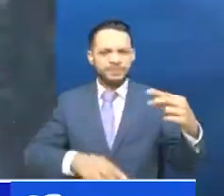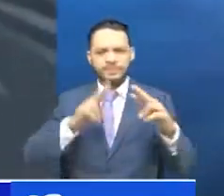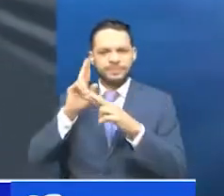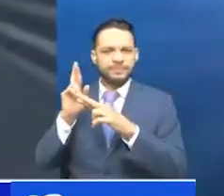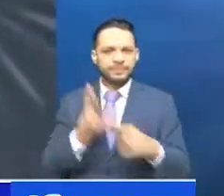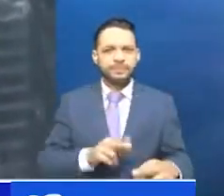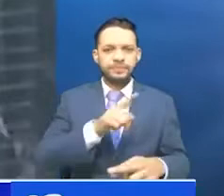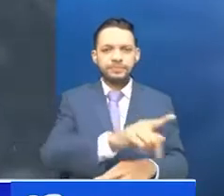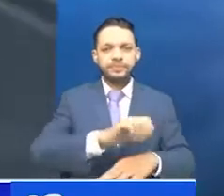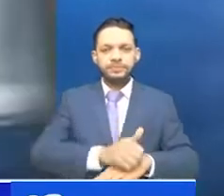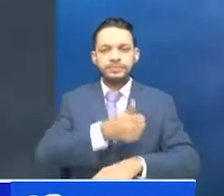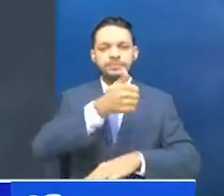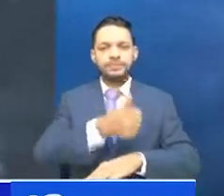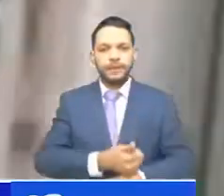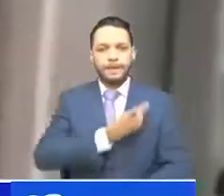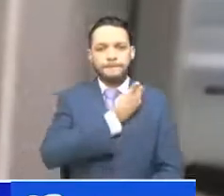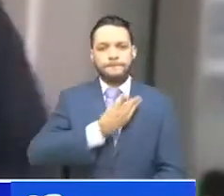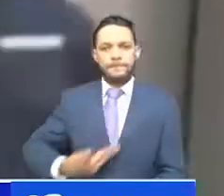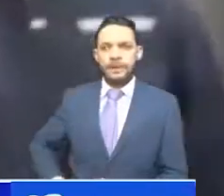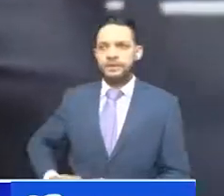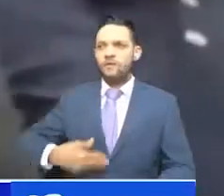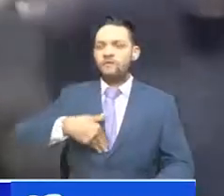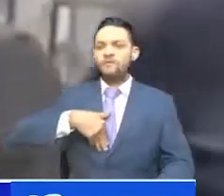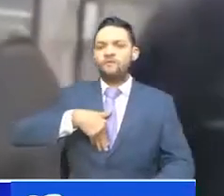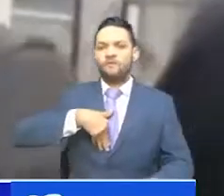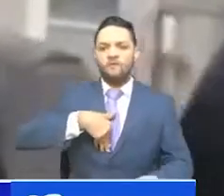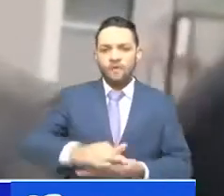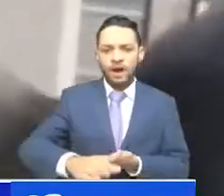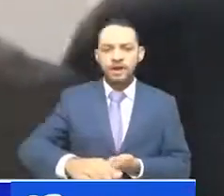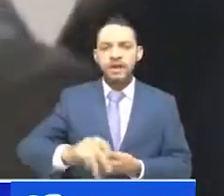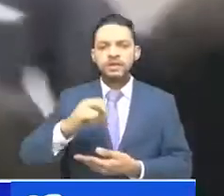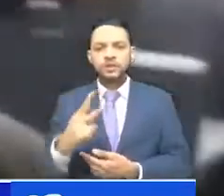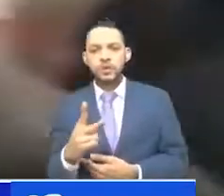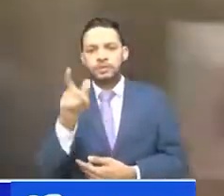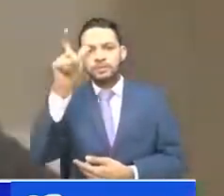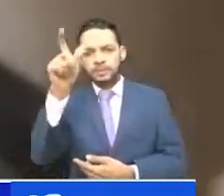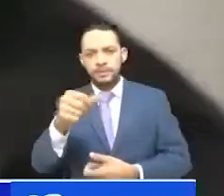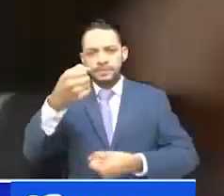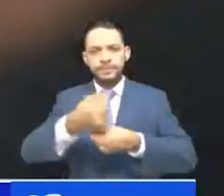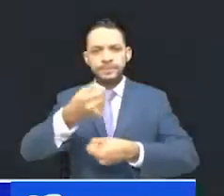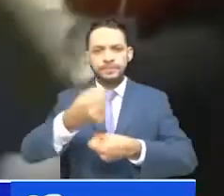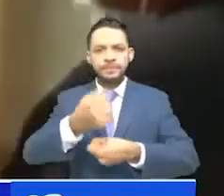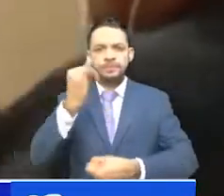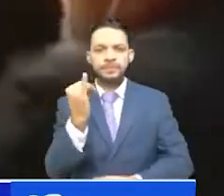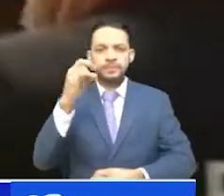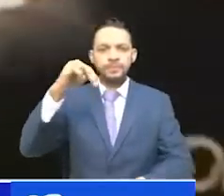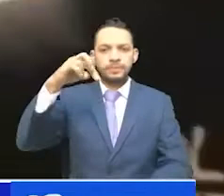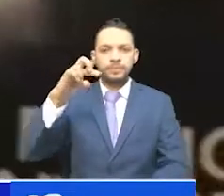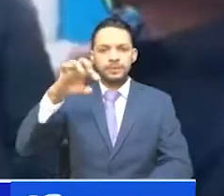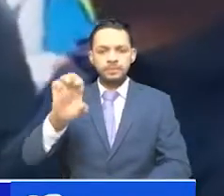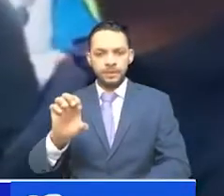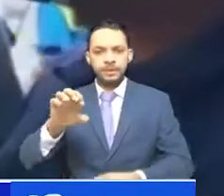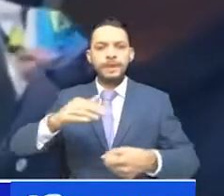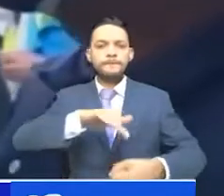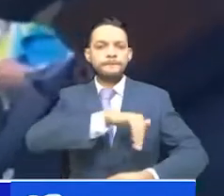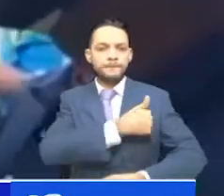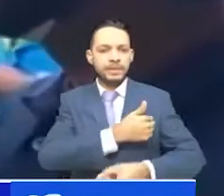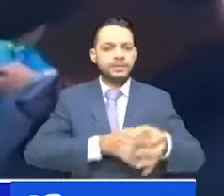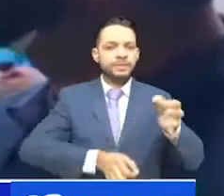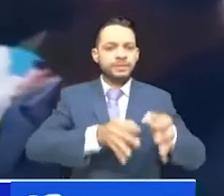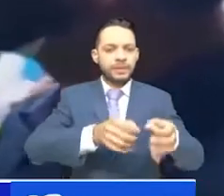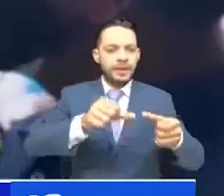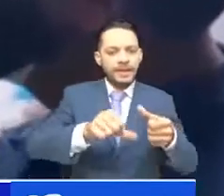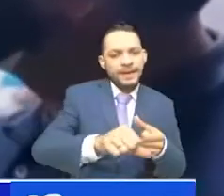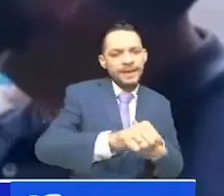primera vez que un jefe de Estado en simultánea destituye por orden directa a dos funcionarios del IMPEC. El ministro de Justicia indicó que ya hay reemplazo y se